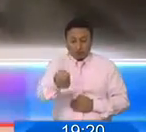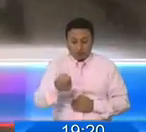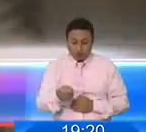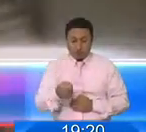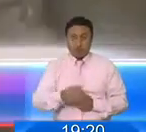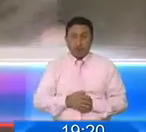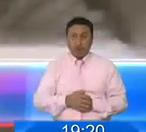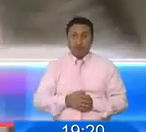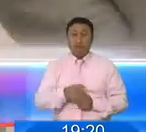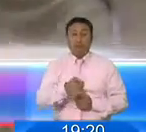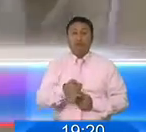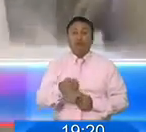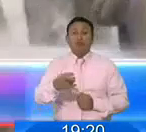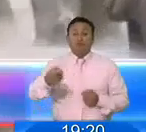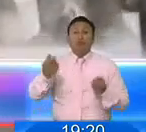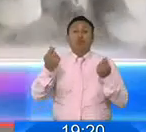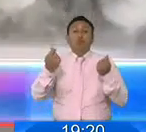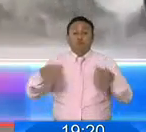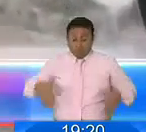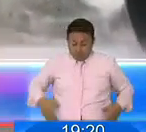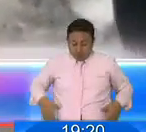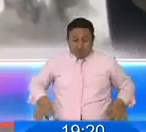los bolsillos